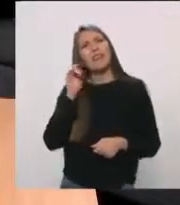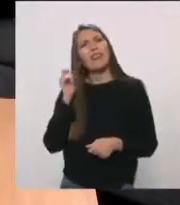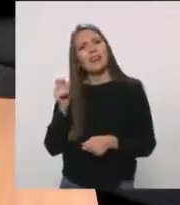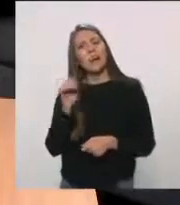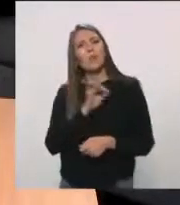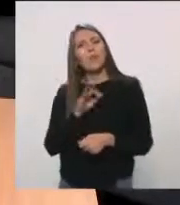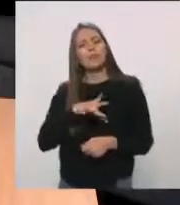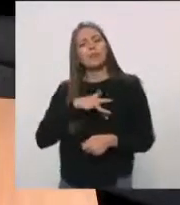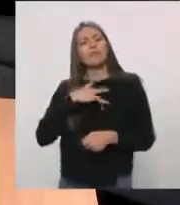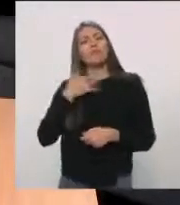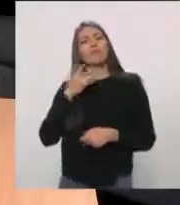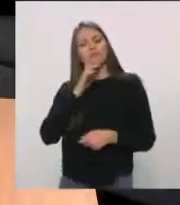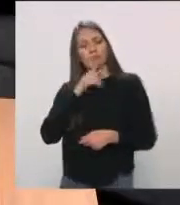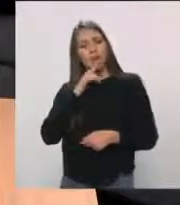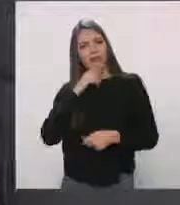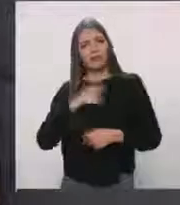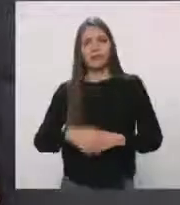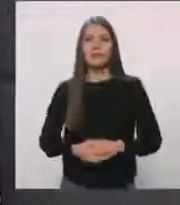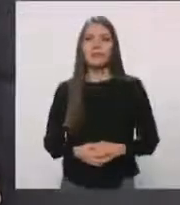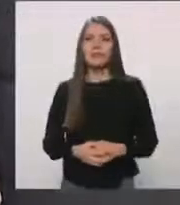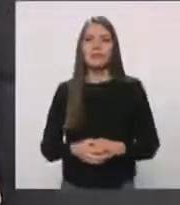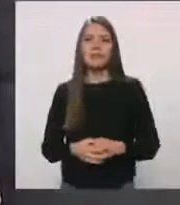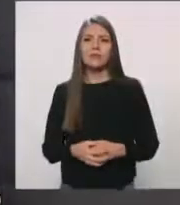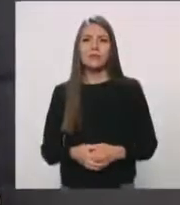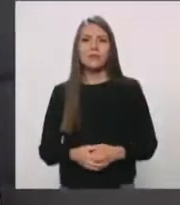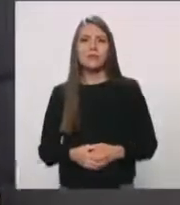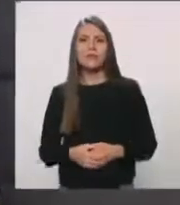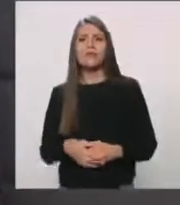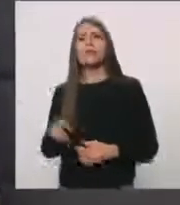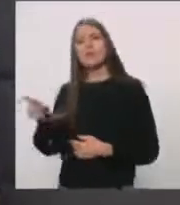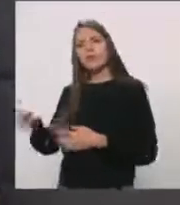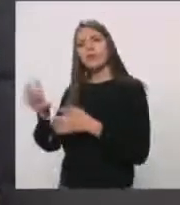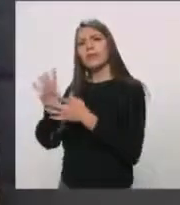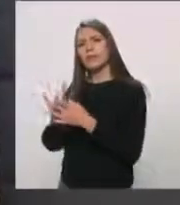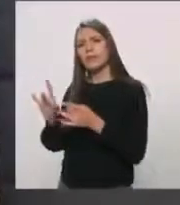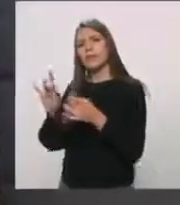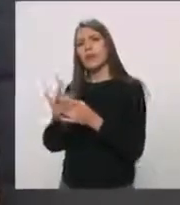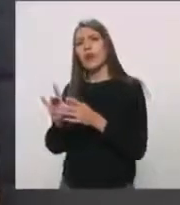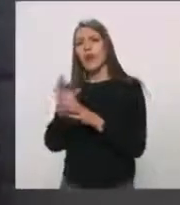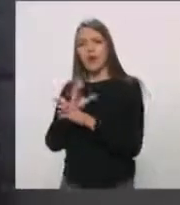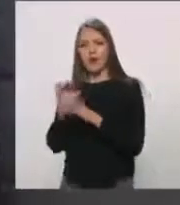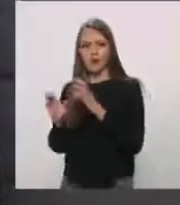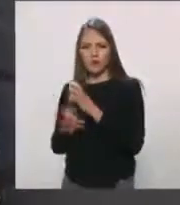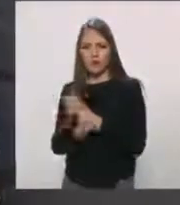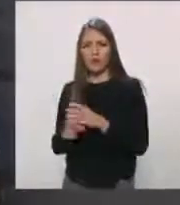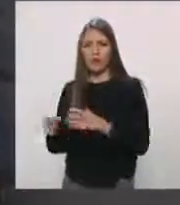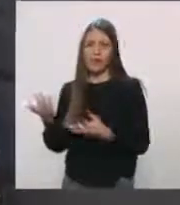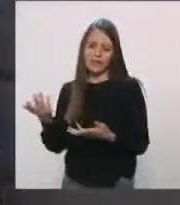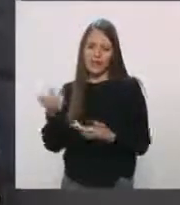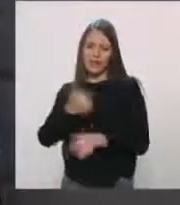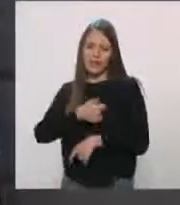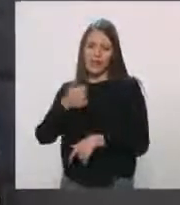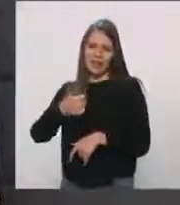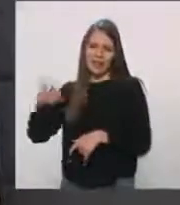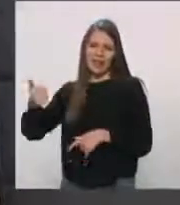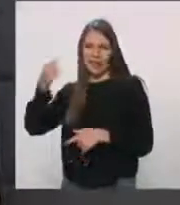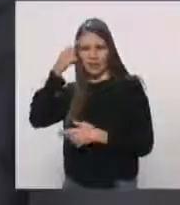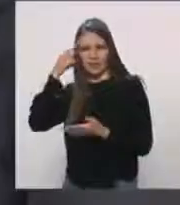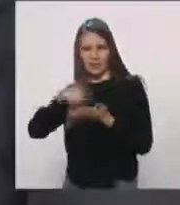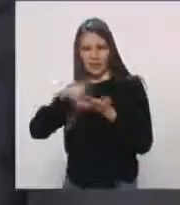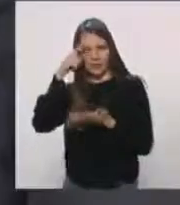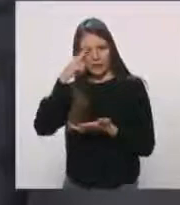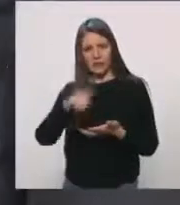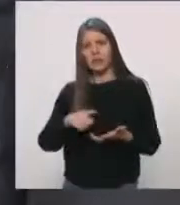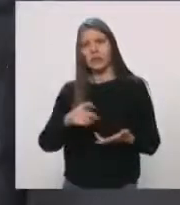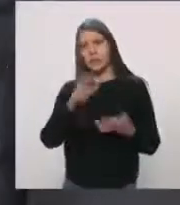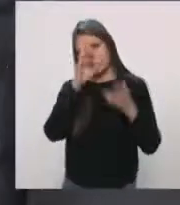confortar. Tú has hablado también de algunos rituales, Gina, que se pueden hacer quizá de acuerdo a las creencias de cada quien, ¿no?